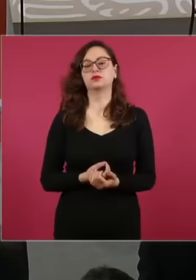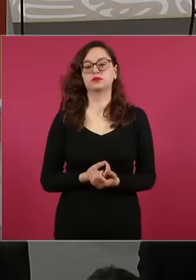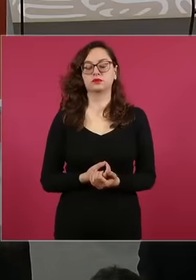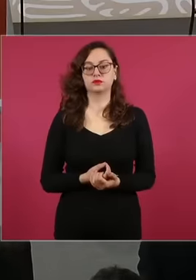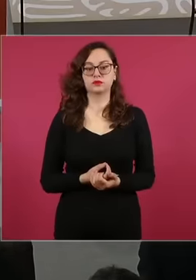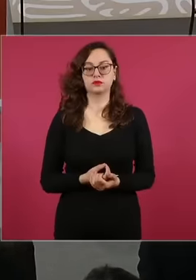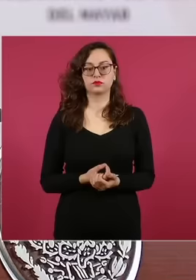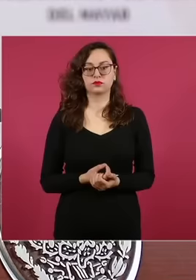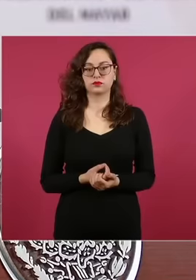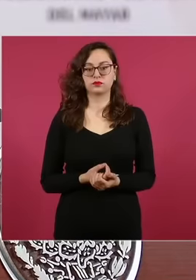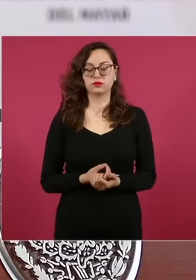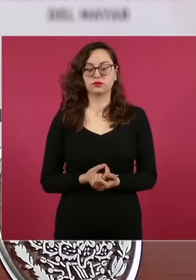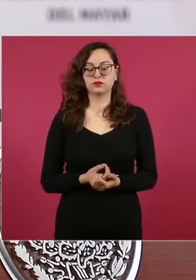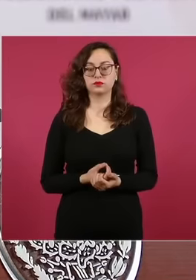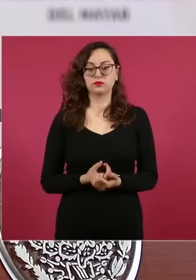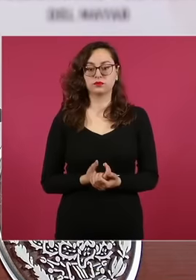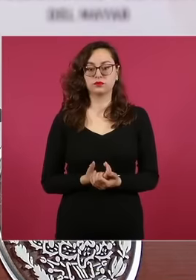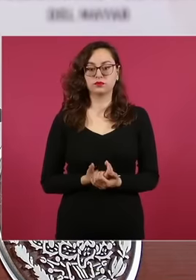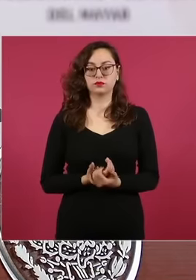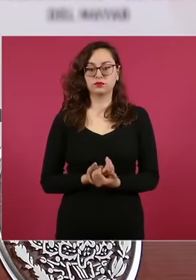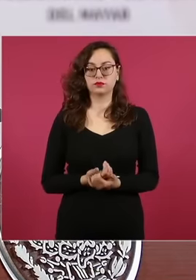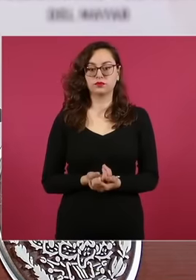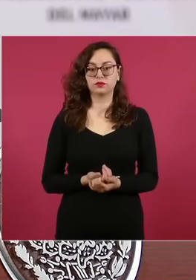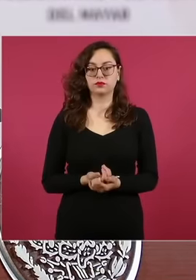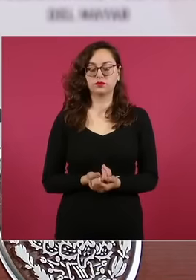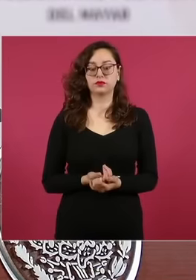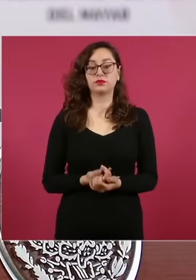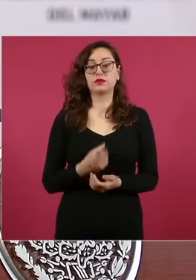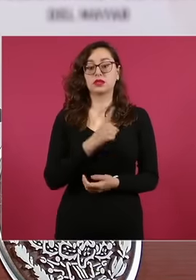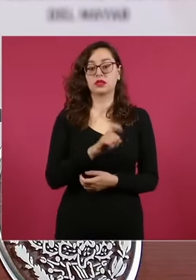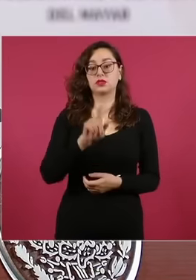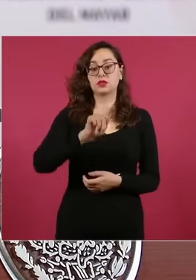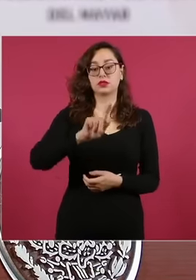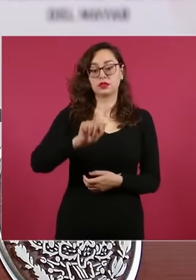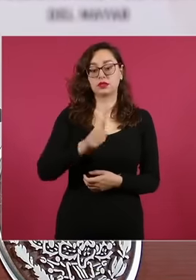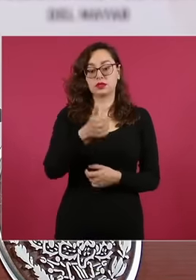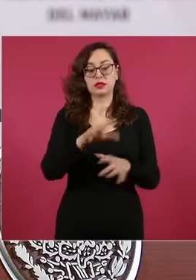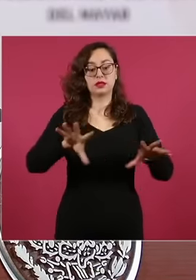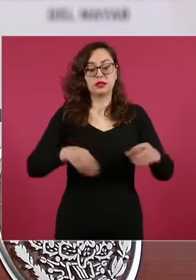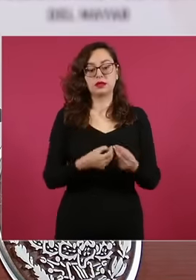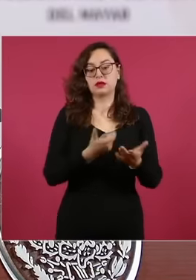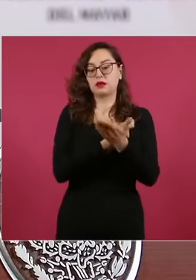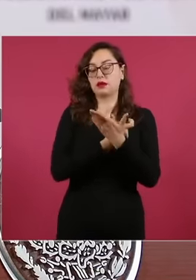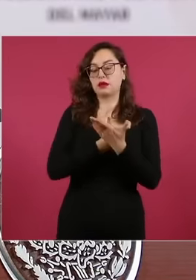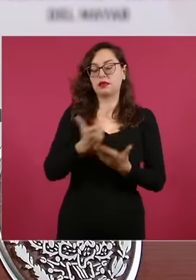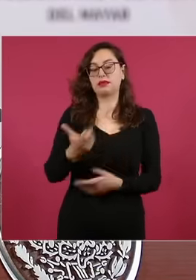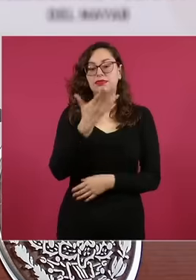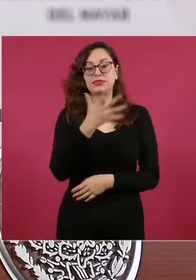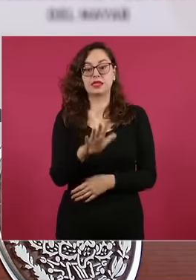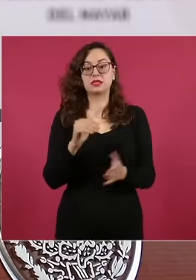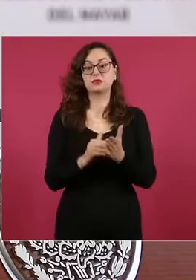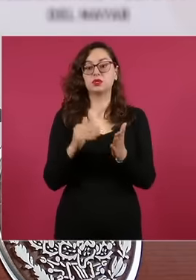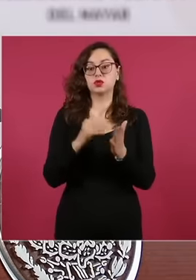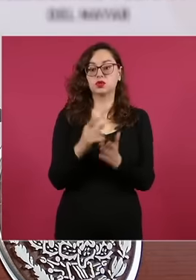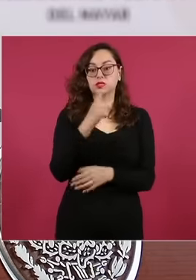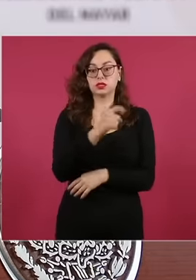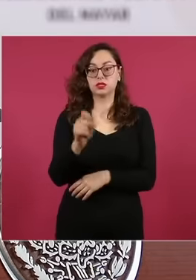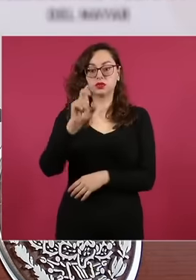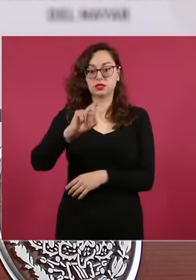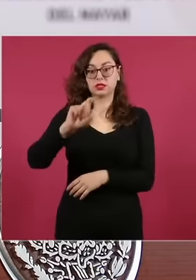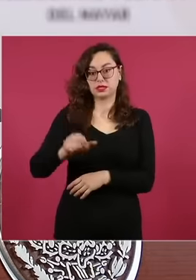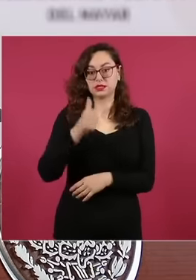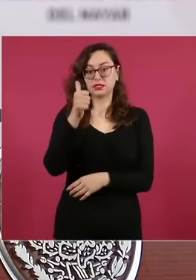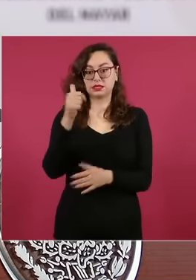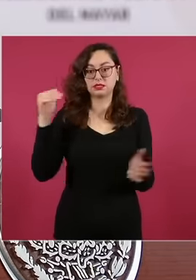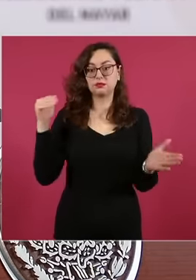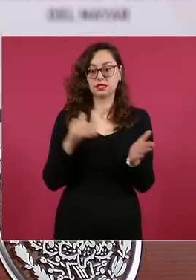son 176, por un total de 10.133.000. O sea, procedente de